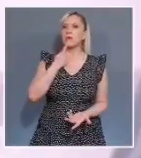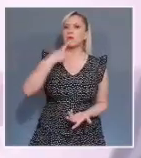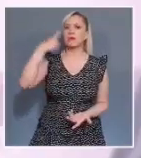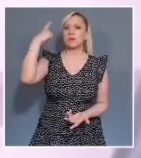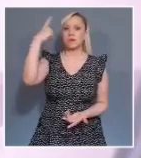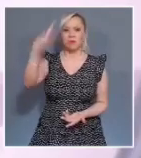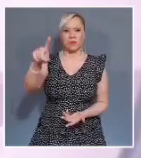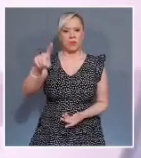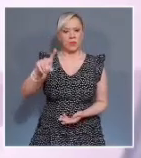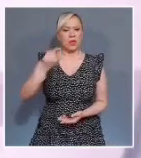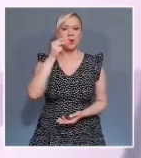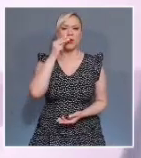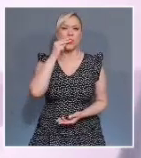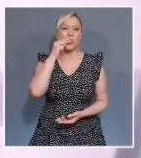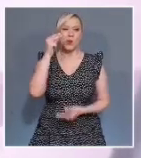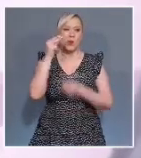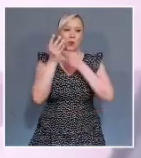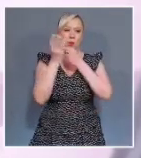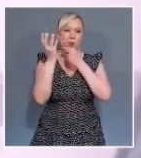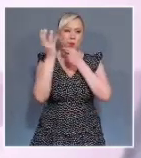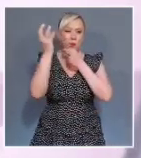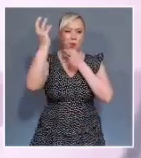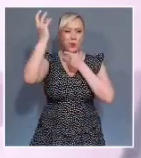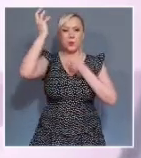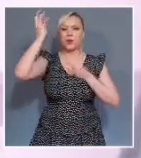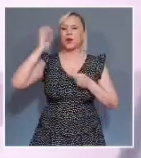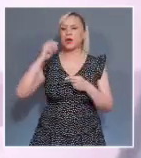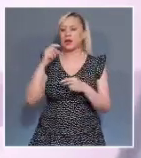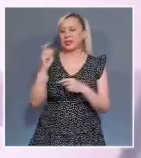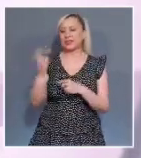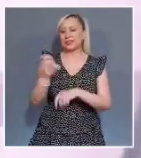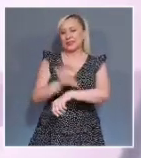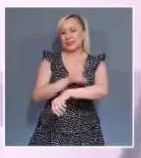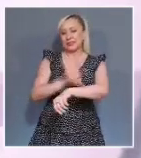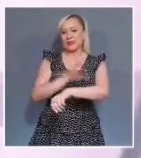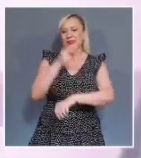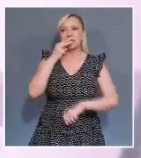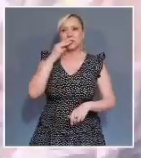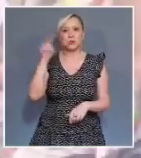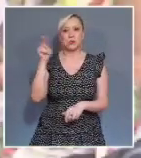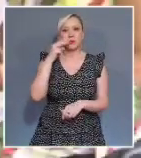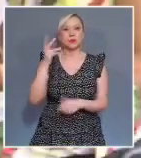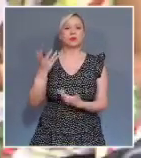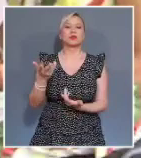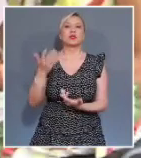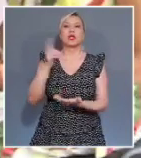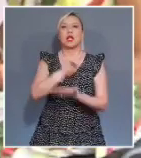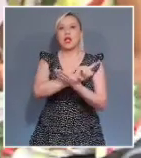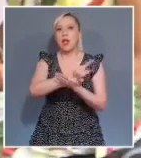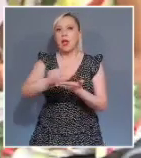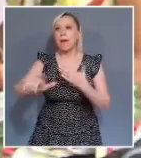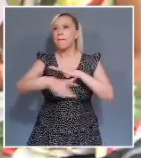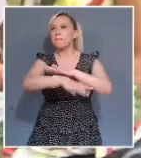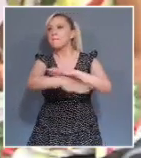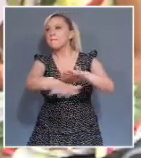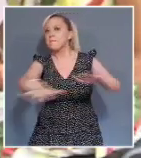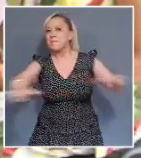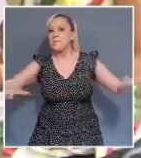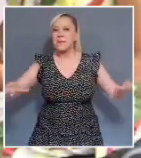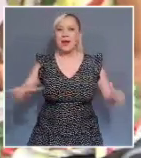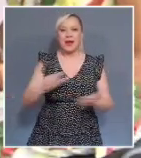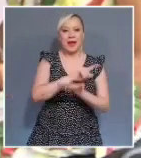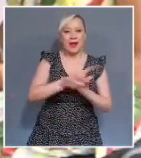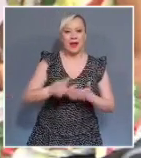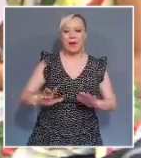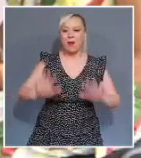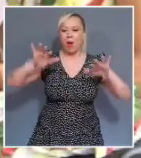Vapeo, jornadas de ejercicio y limpieza de playas, y el sábado 26 de abril se realizará la firma de la declaración